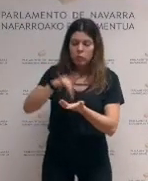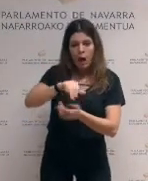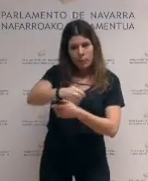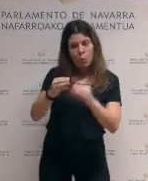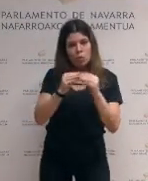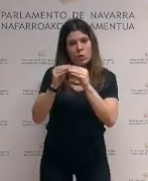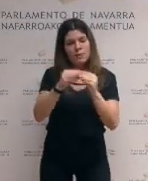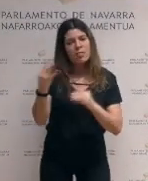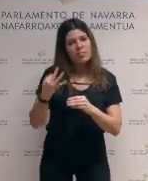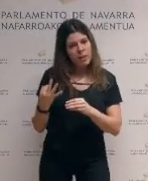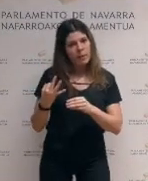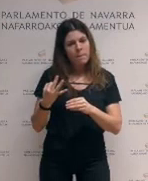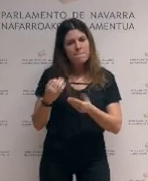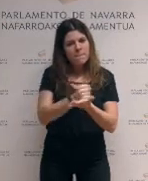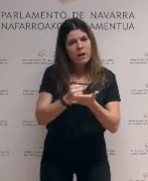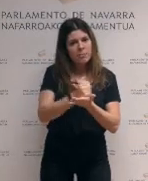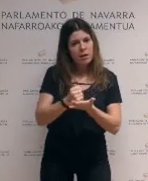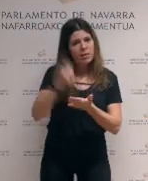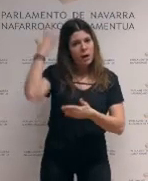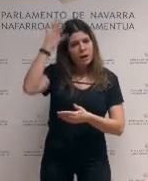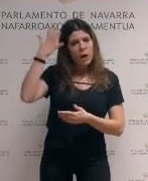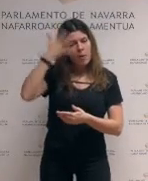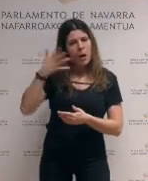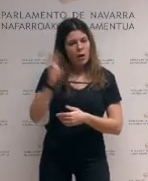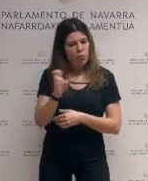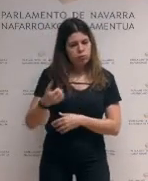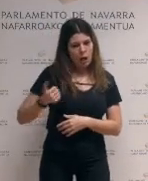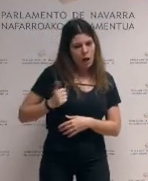aprovechar ese potencial que tienen las farmacias navarras. En aquel momento incluso también